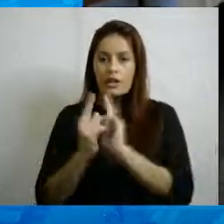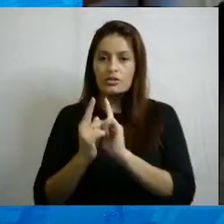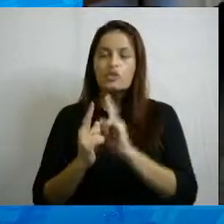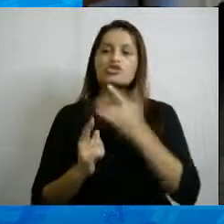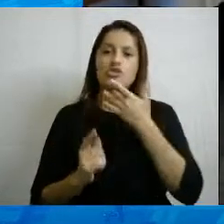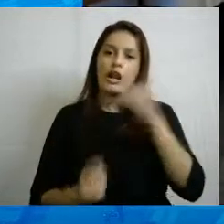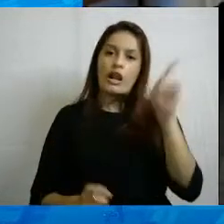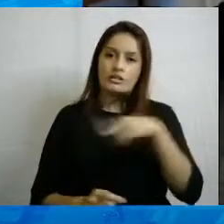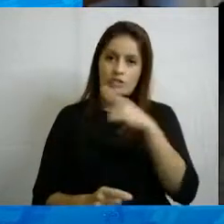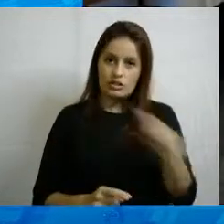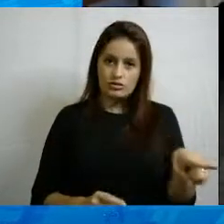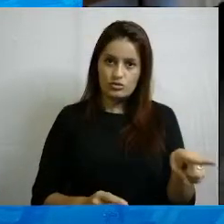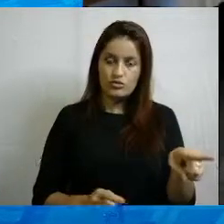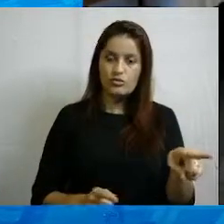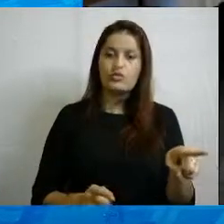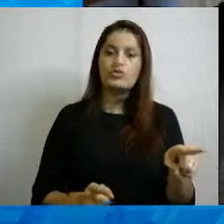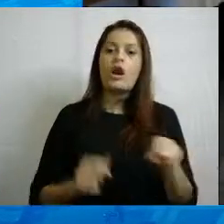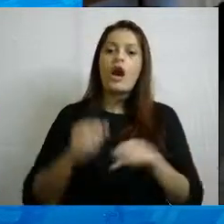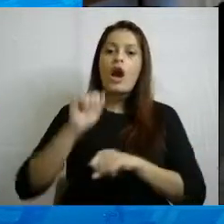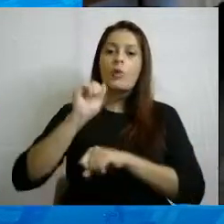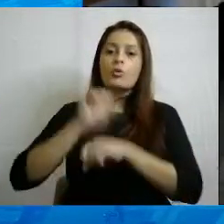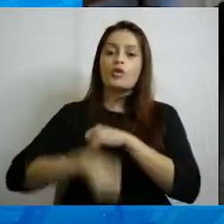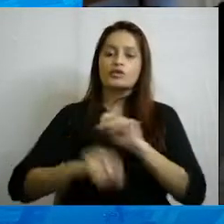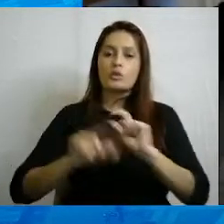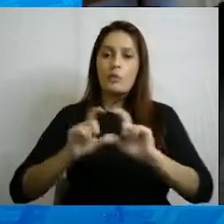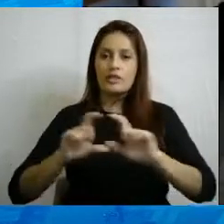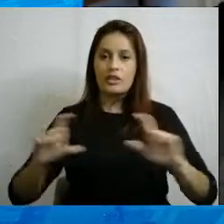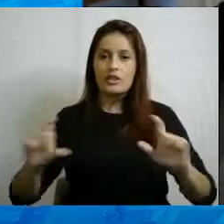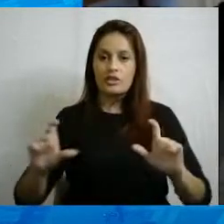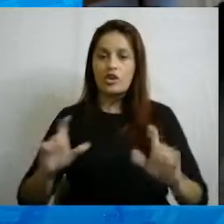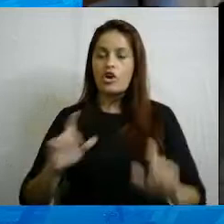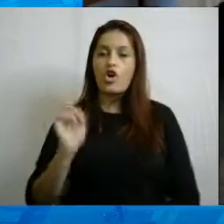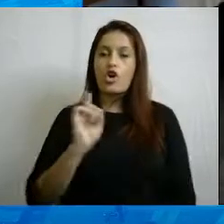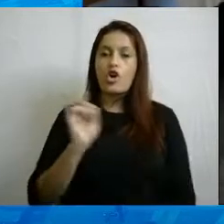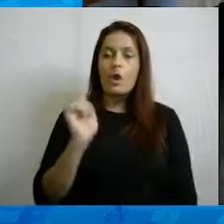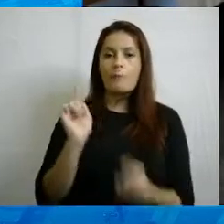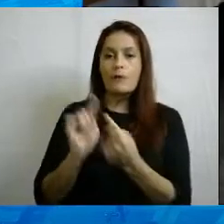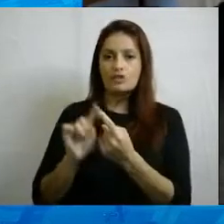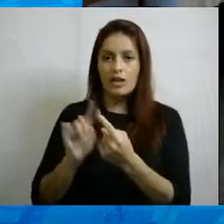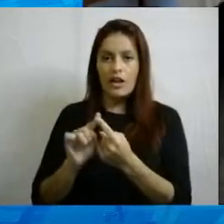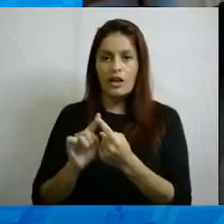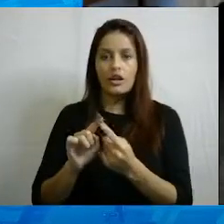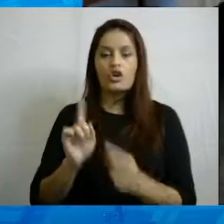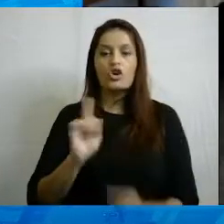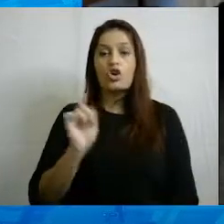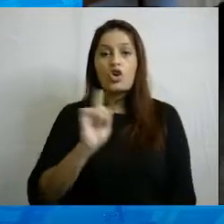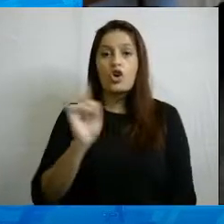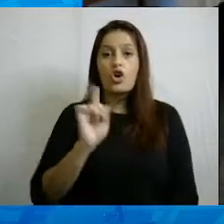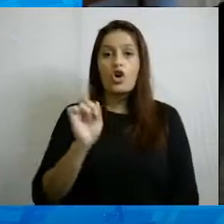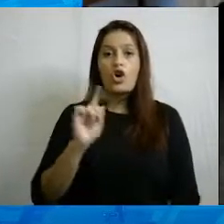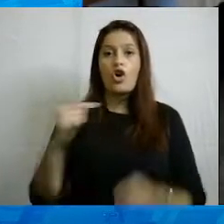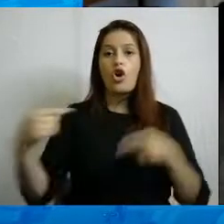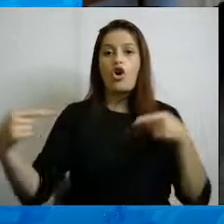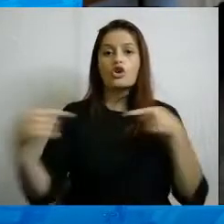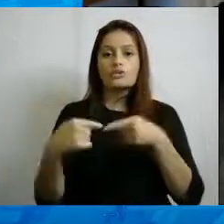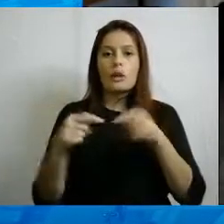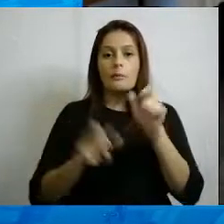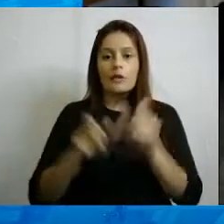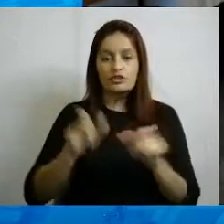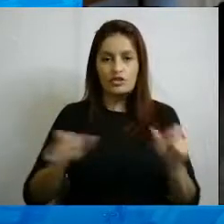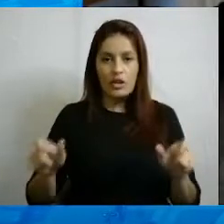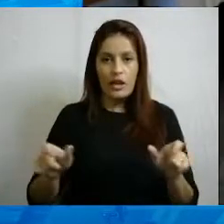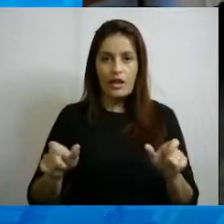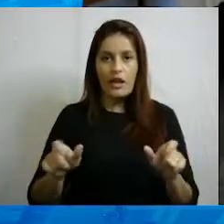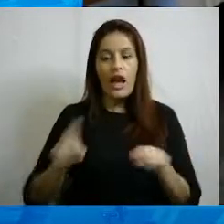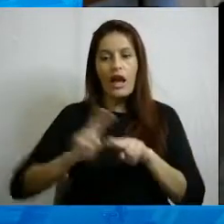rechazo esta aprobación de patente. No es nada personal, no es nada en contra de los emprendedores que